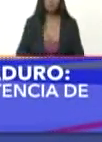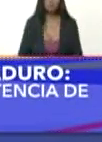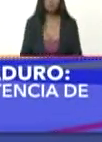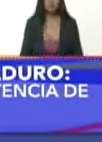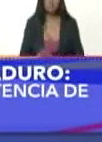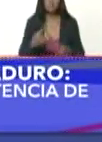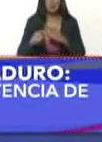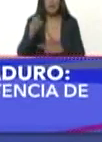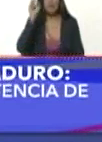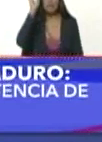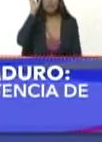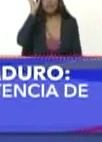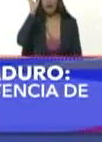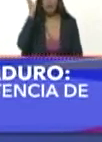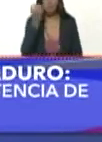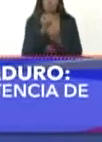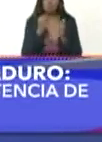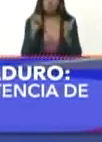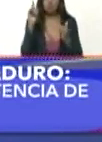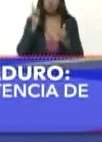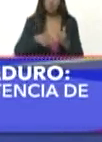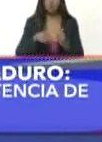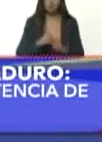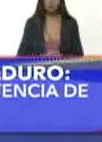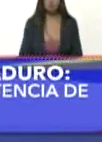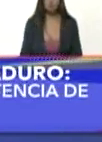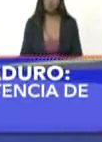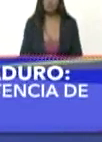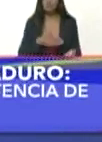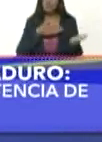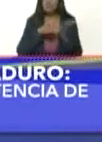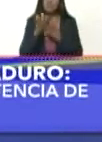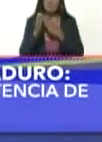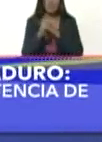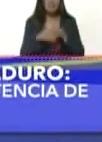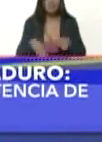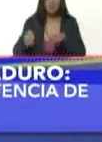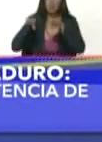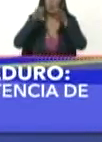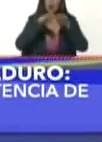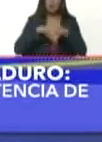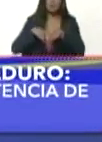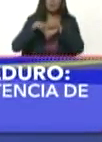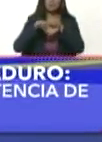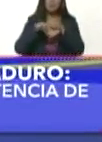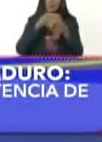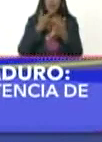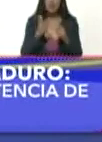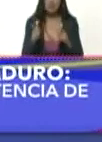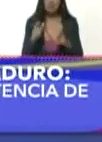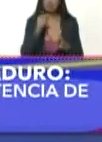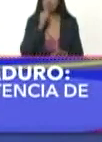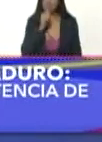Pero las ideas de independencia, de soberanía, de igualdad y de libertad